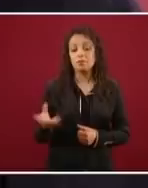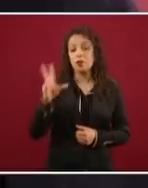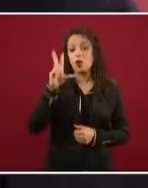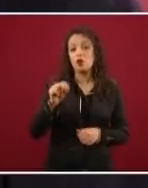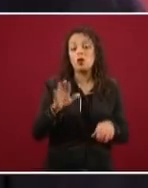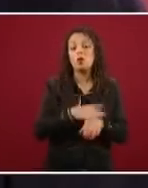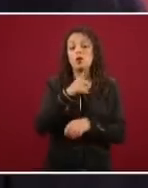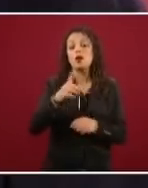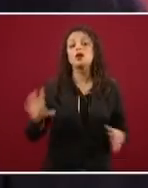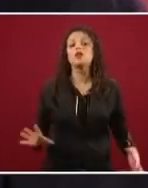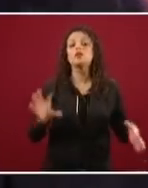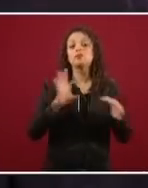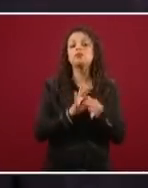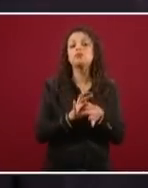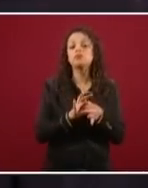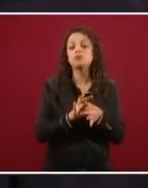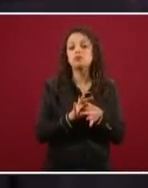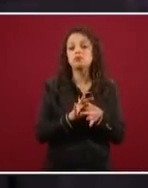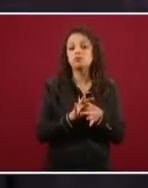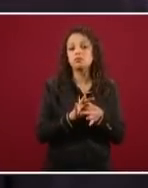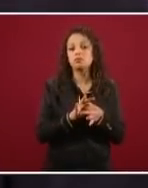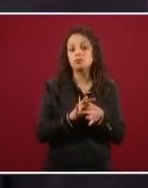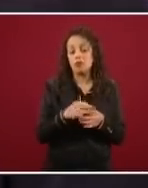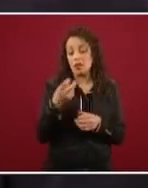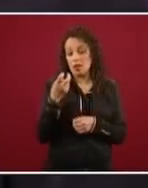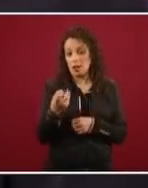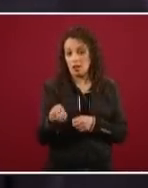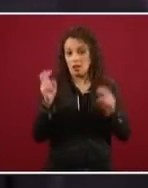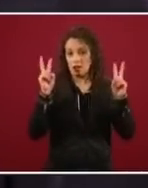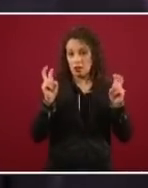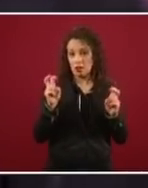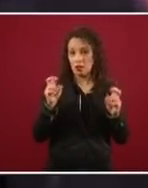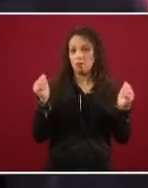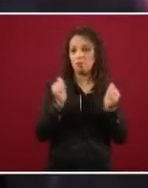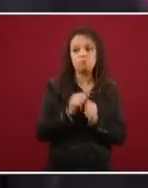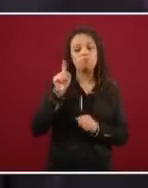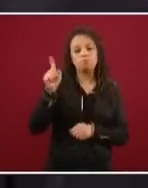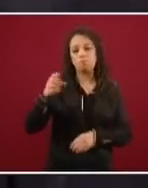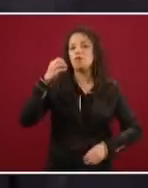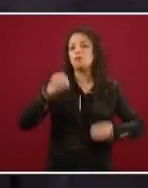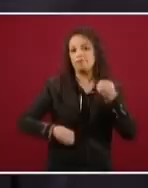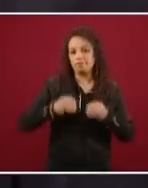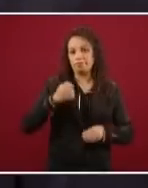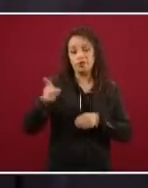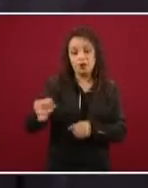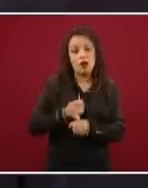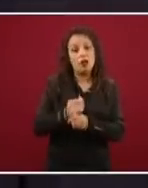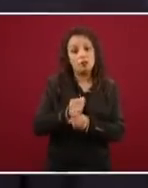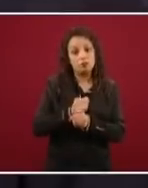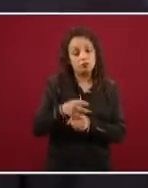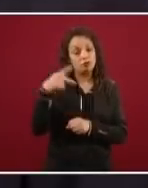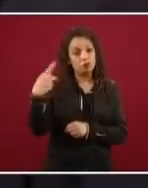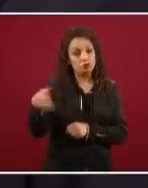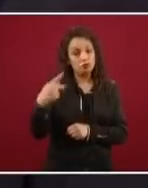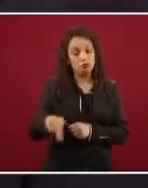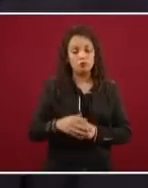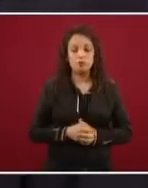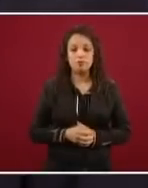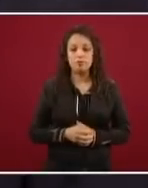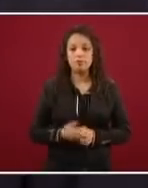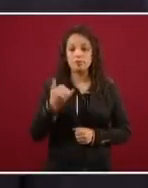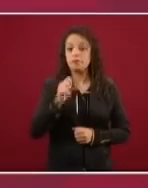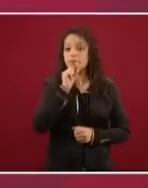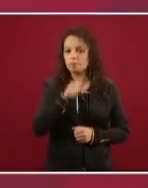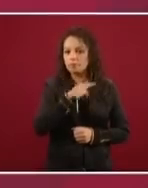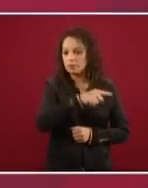corresponde en este caso a la fiscalía están haciendo la investigación y ver también lo